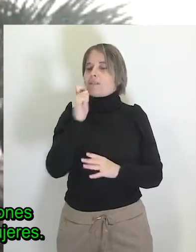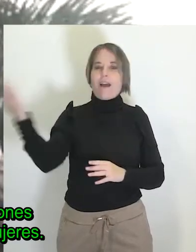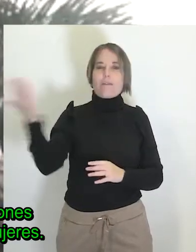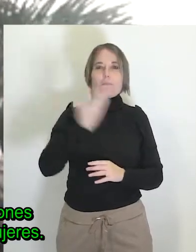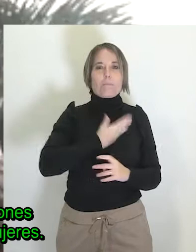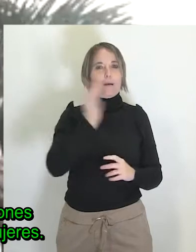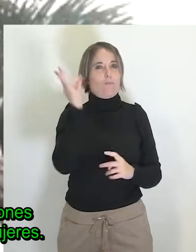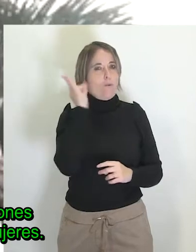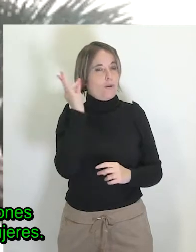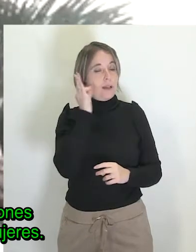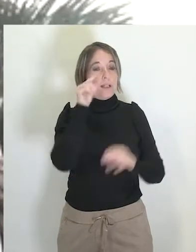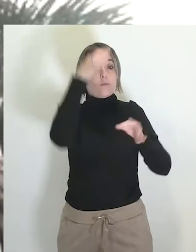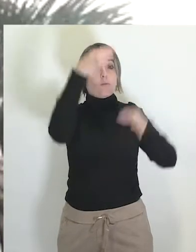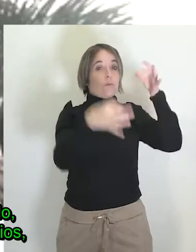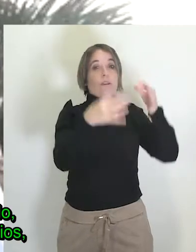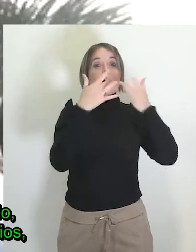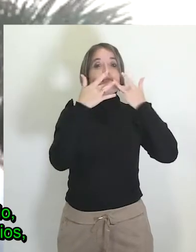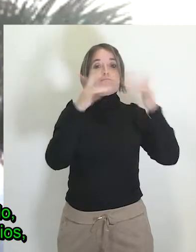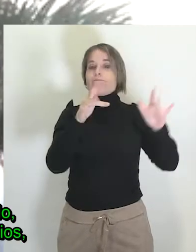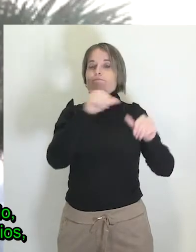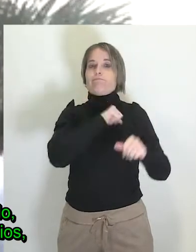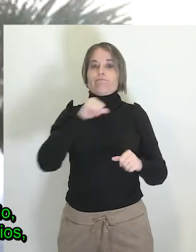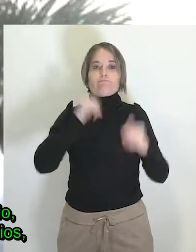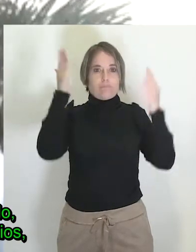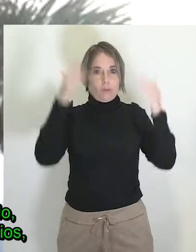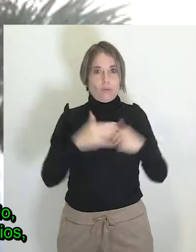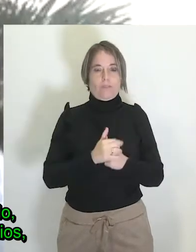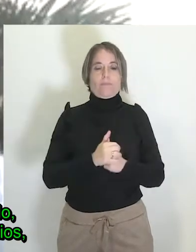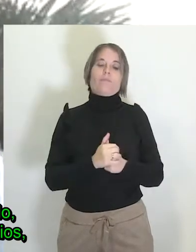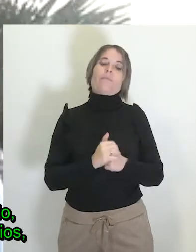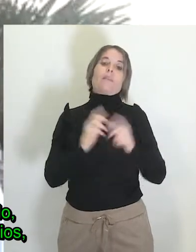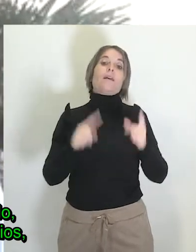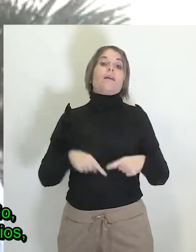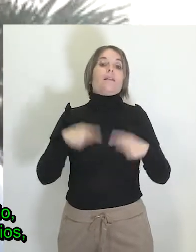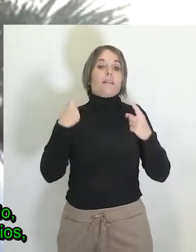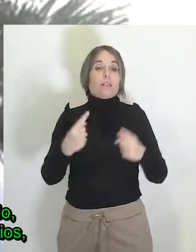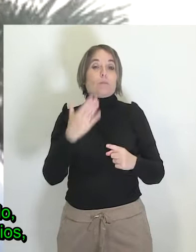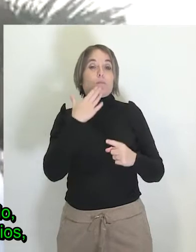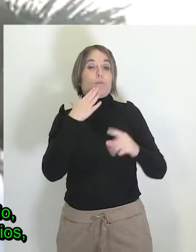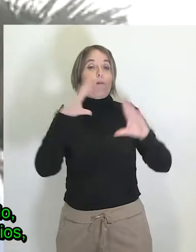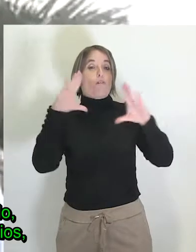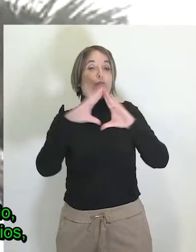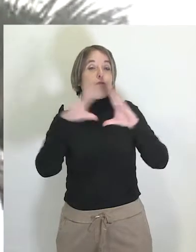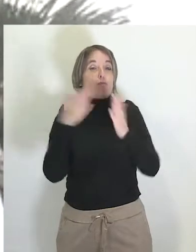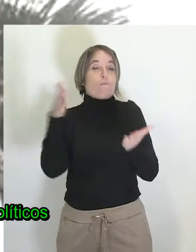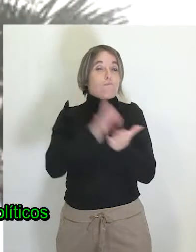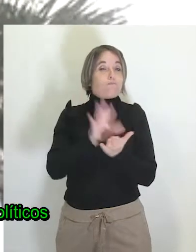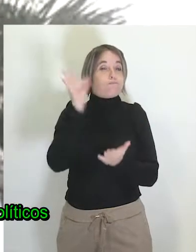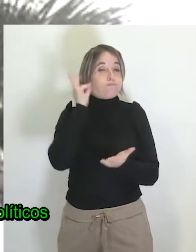nos afectaban a las mujeres. Y luego se fueron sucediendo, por ejemplo, casos de femicidio,